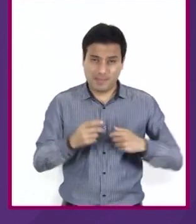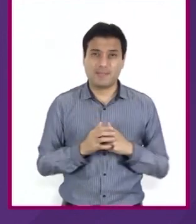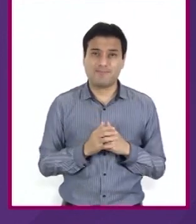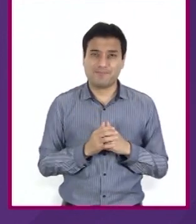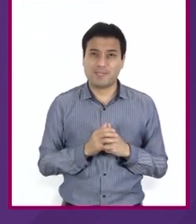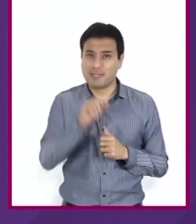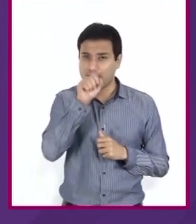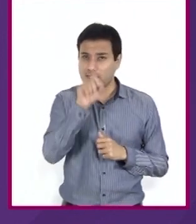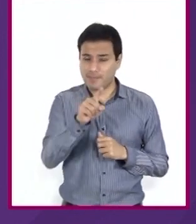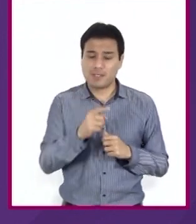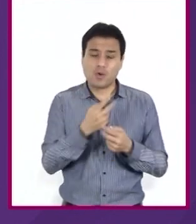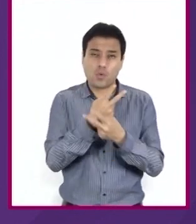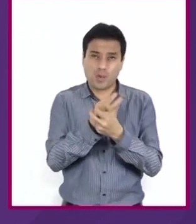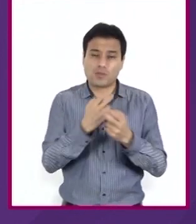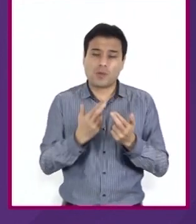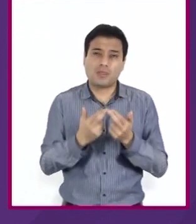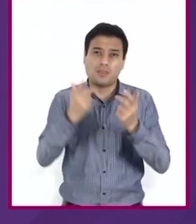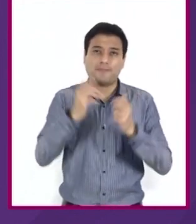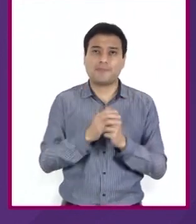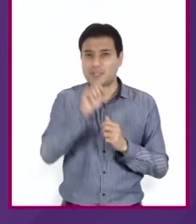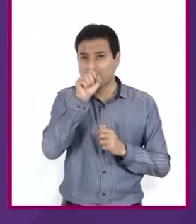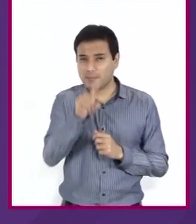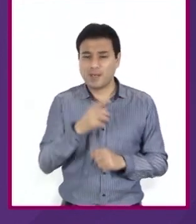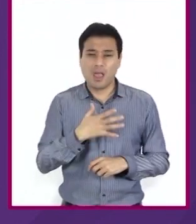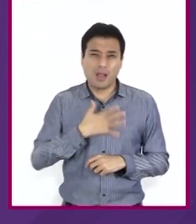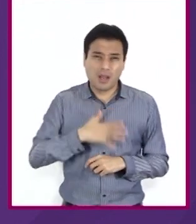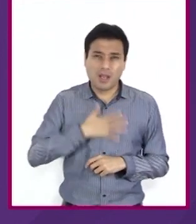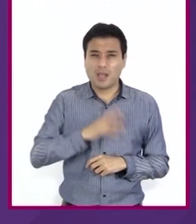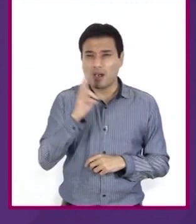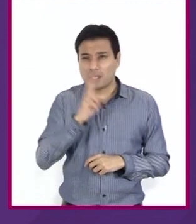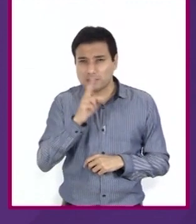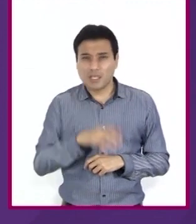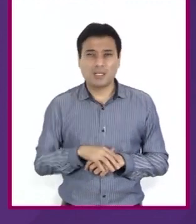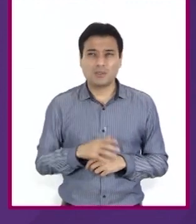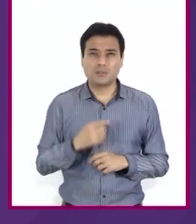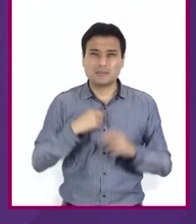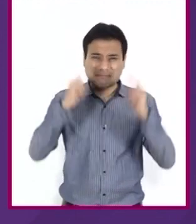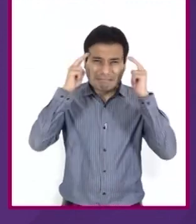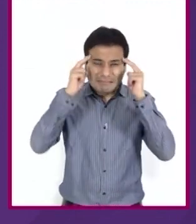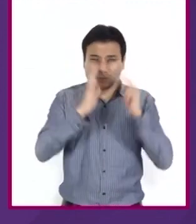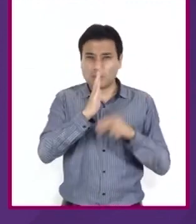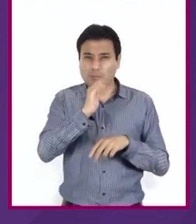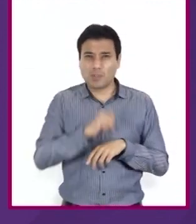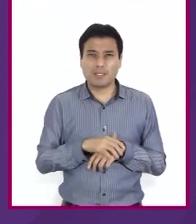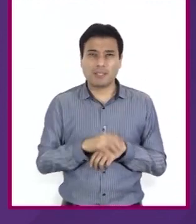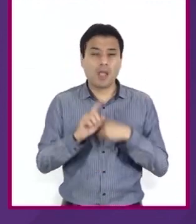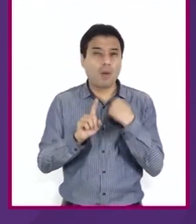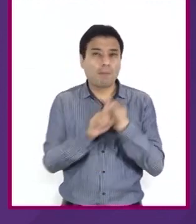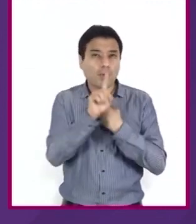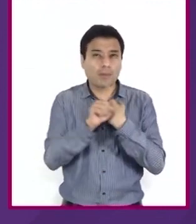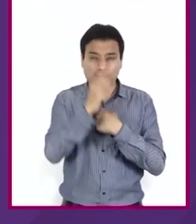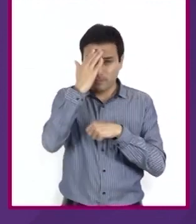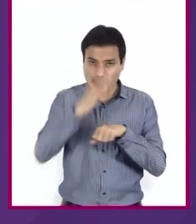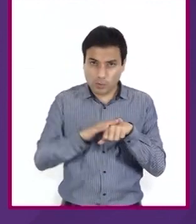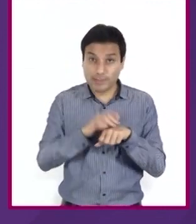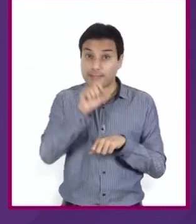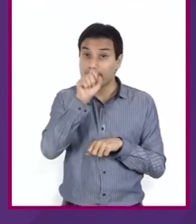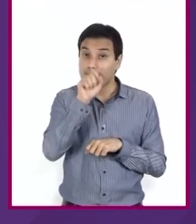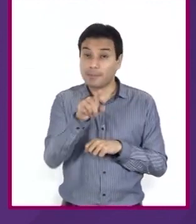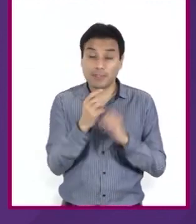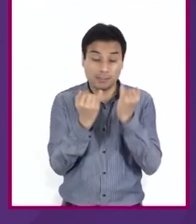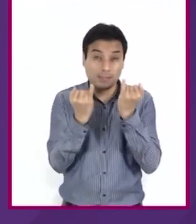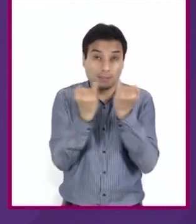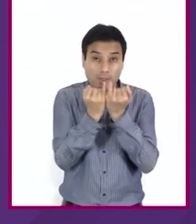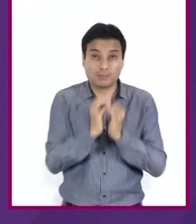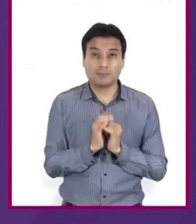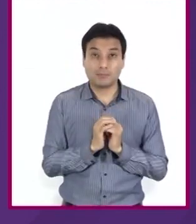y fracturas, fatiga, confusión, falta de concentración, problemas de memoria y disminución